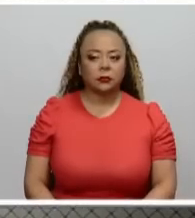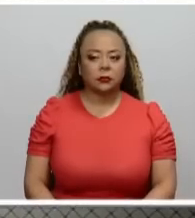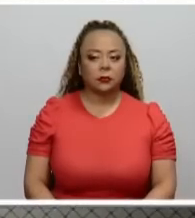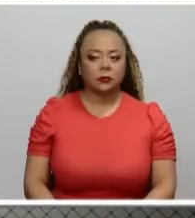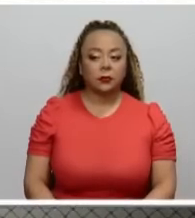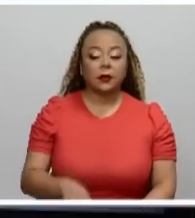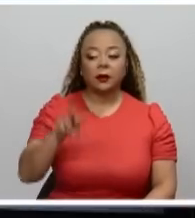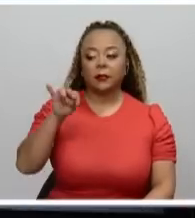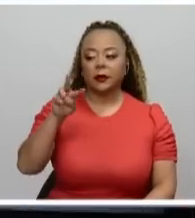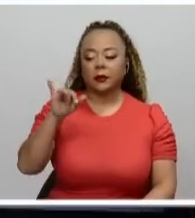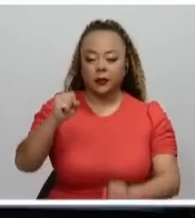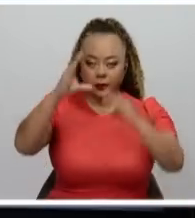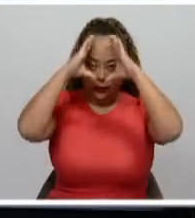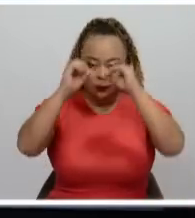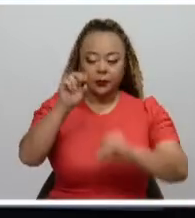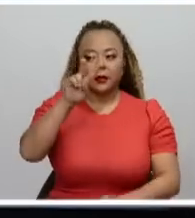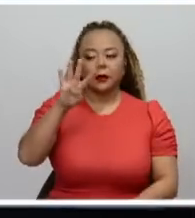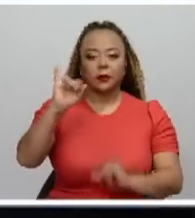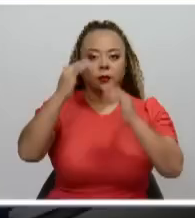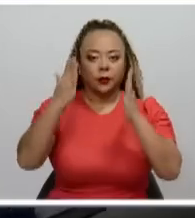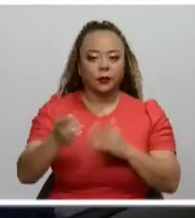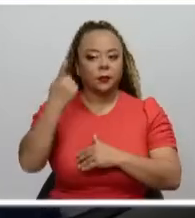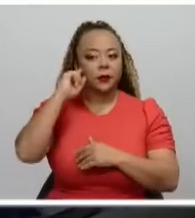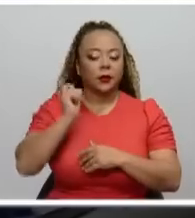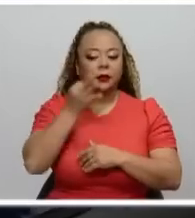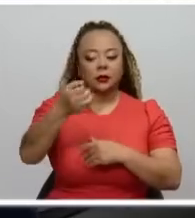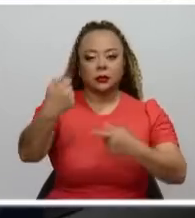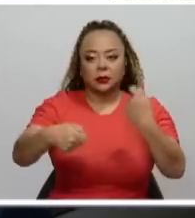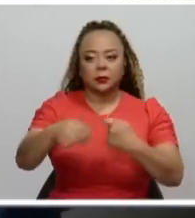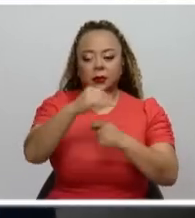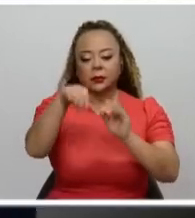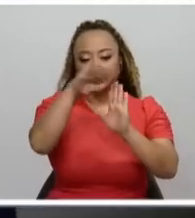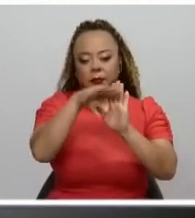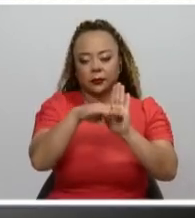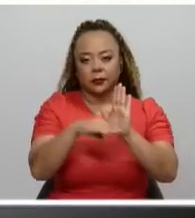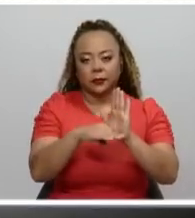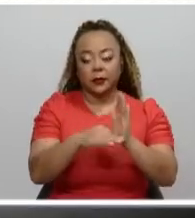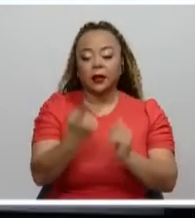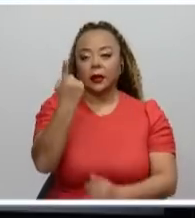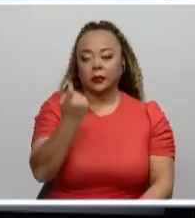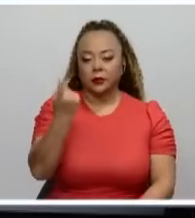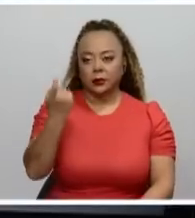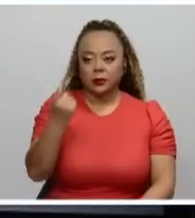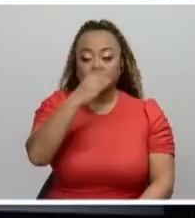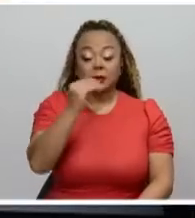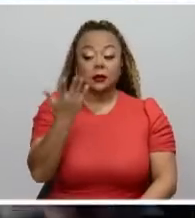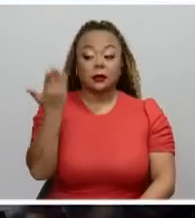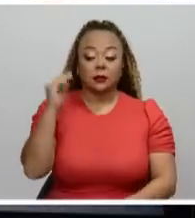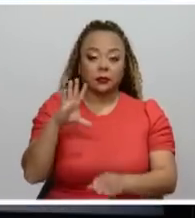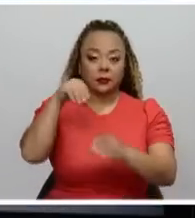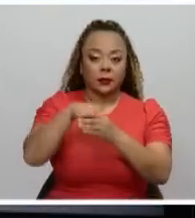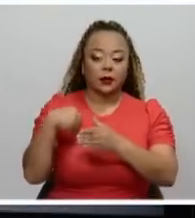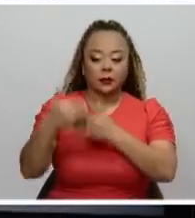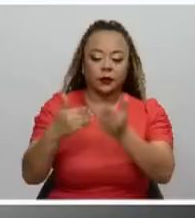Claudio vivas dio a conocer a sus 24 jugadores para septiembre y aquí la lista de los que están ausentes y fueron parte del proceso